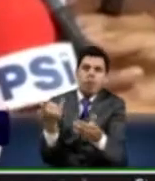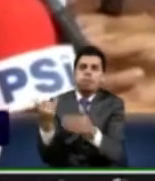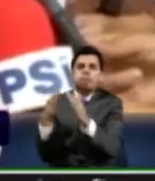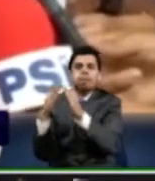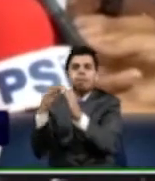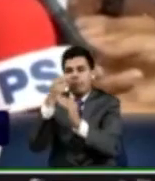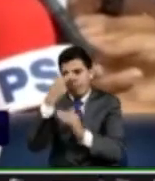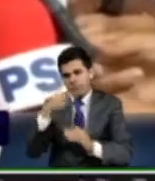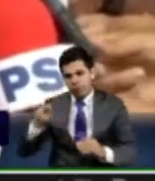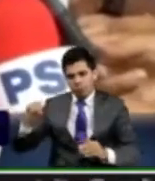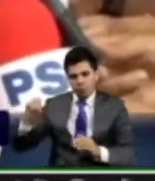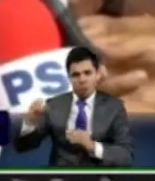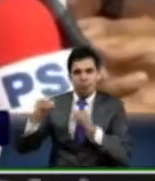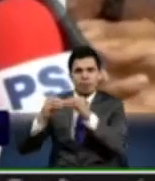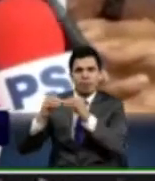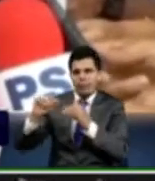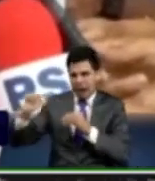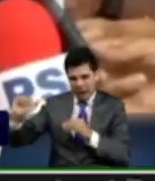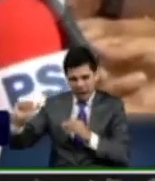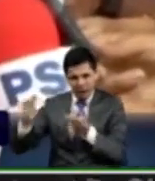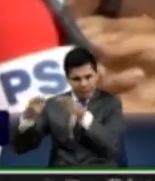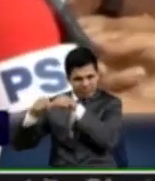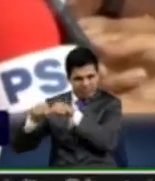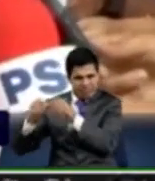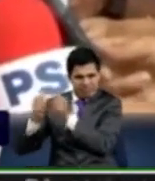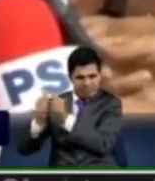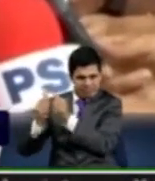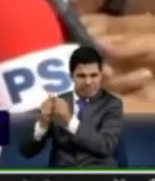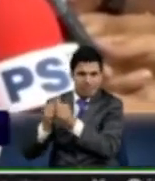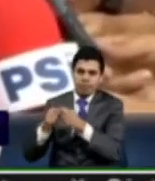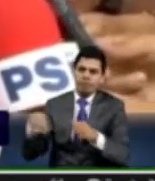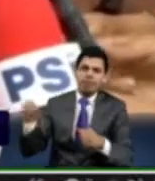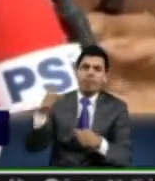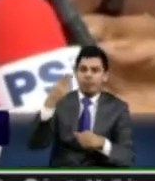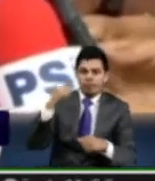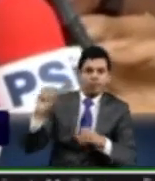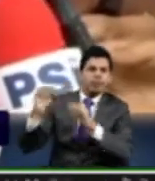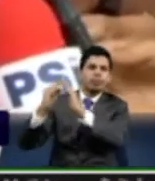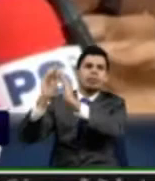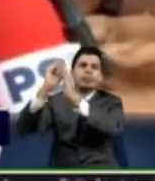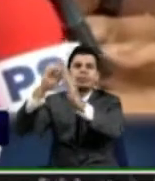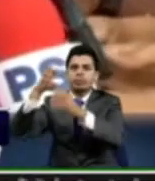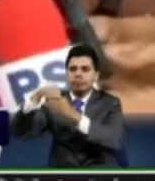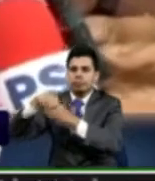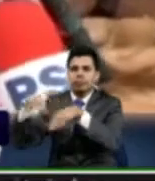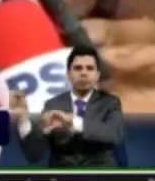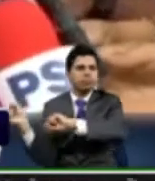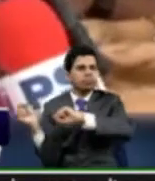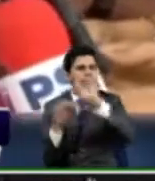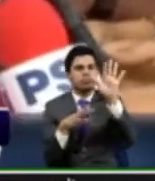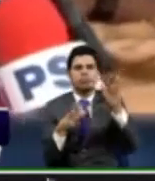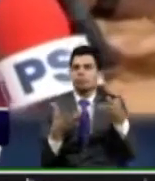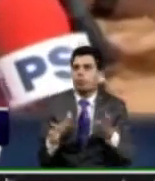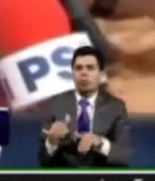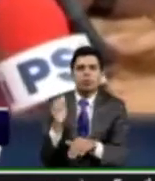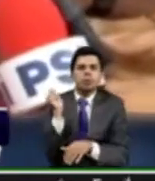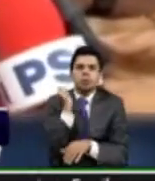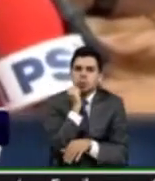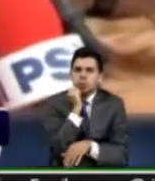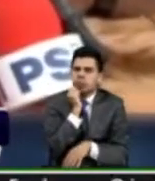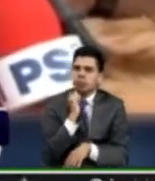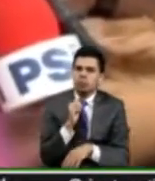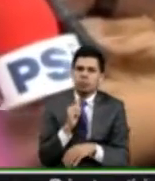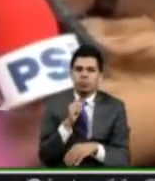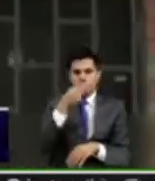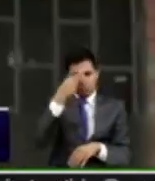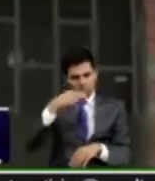mi hijo y a la compañera, y ahora ellos no quieren desalojar porque mi